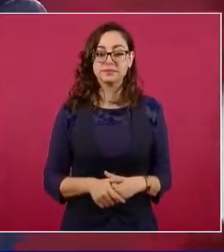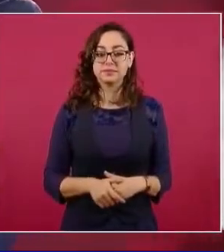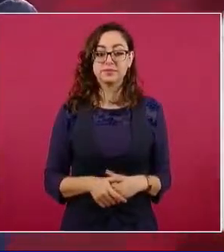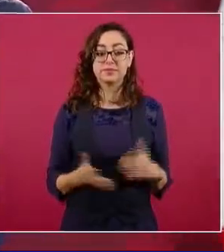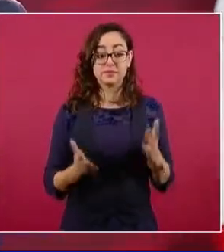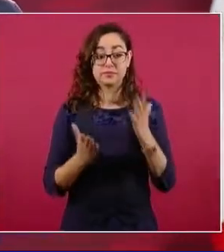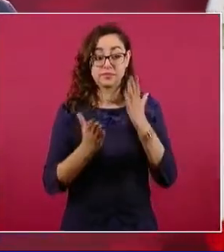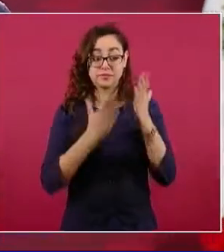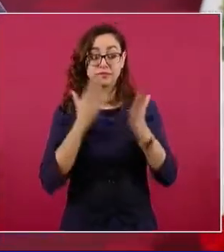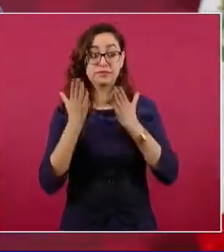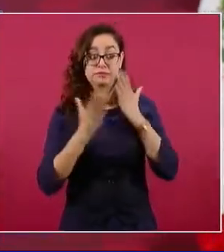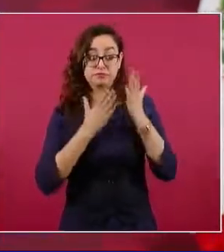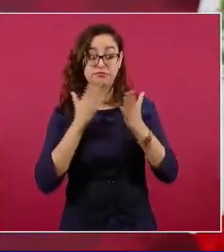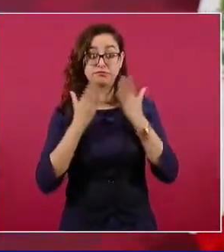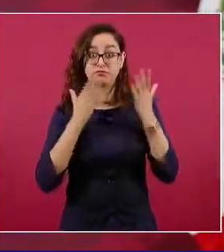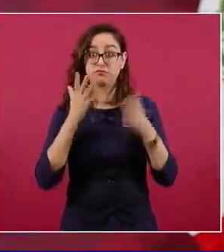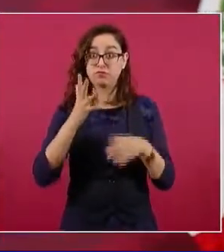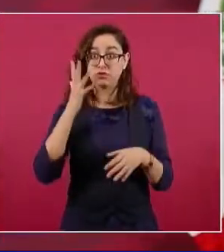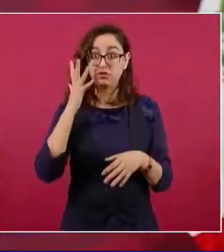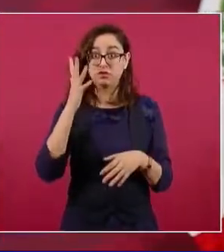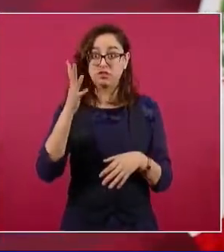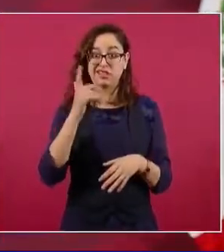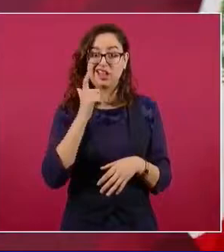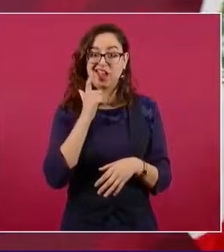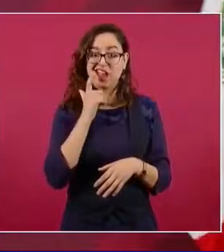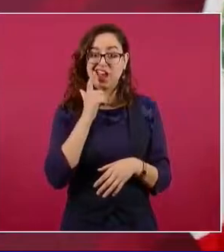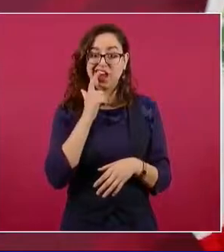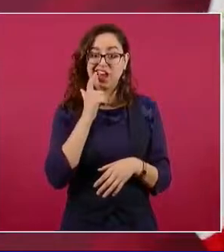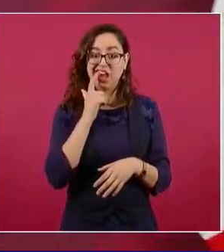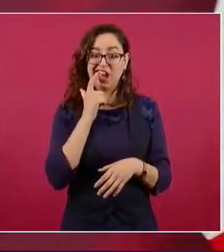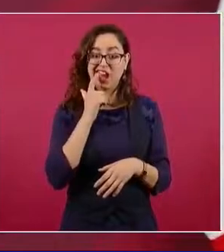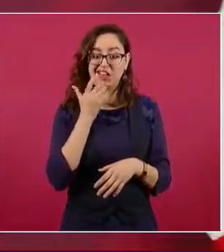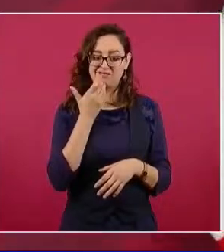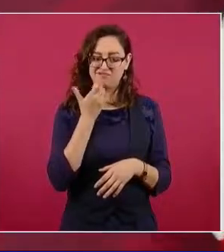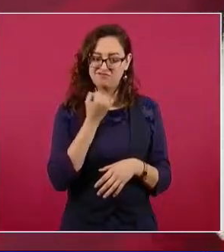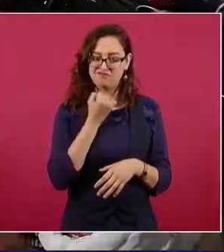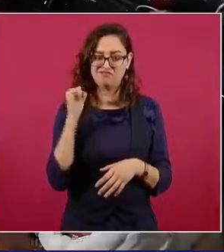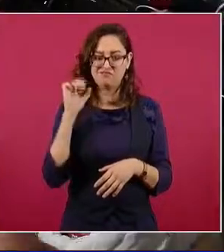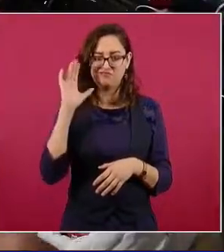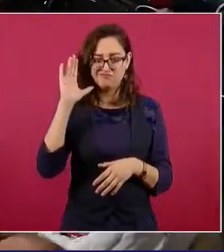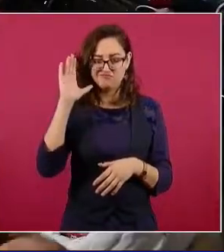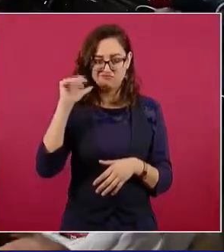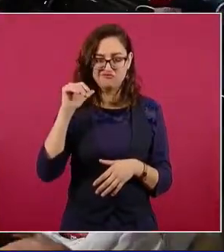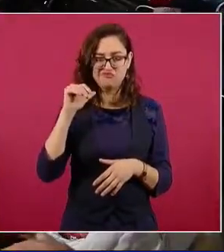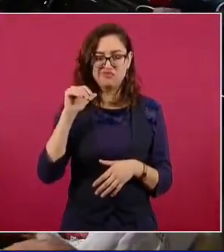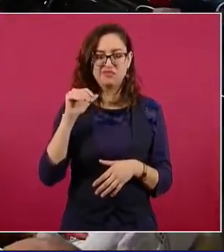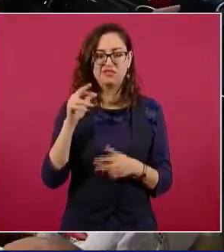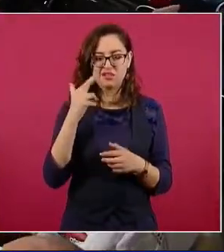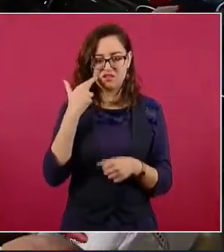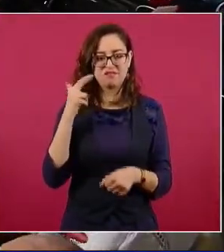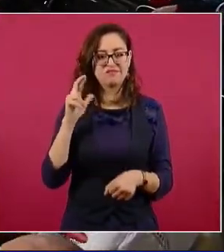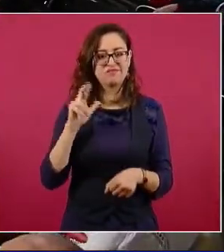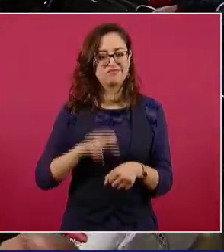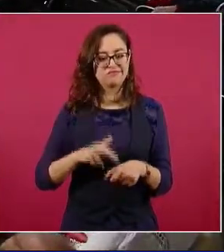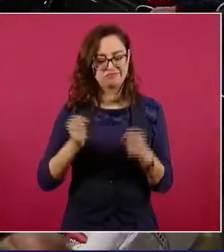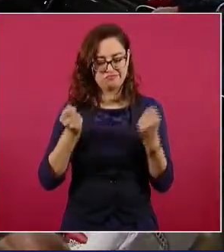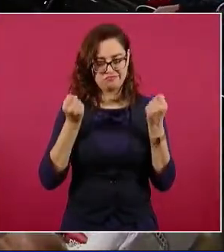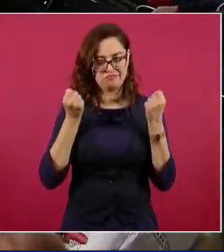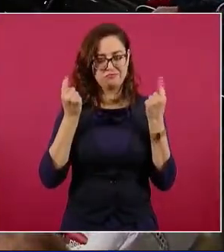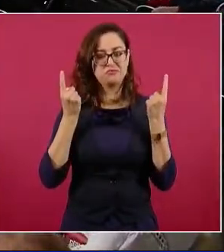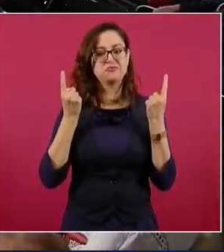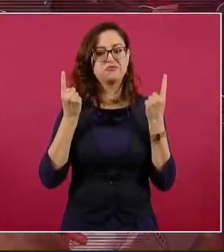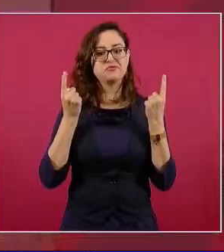Estudia para que cuando seas grande seas como don fulano, un reverendo ladrón.